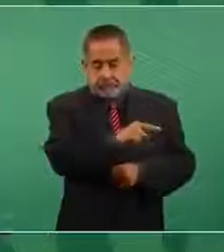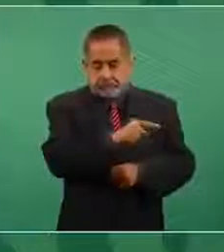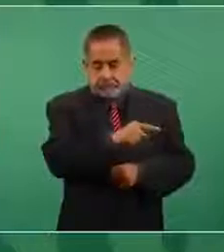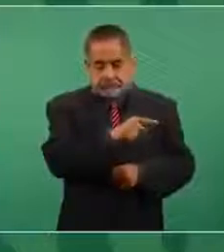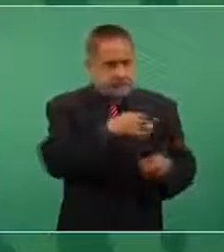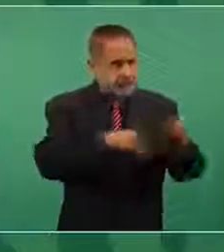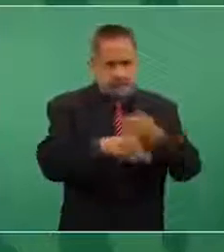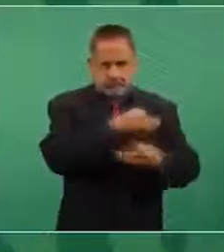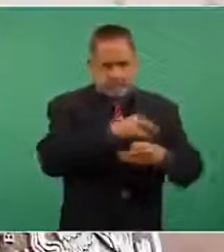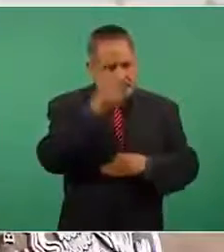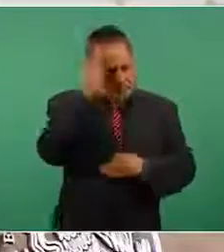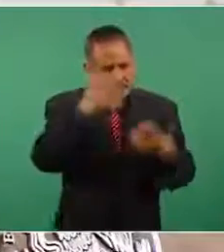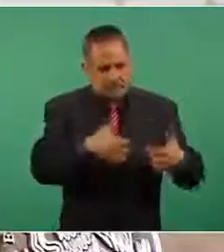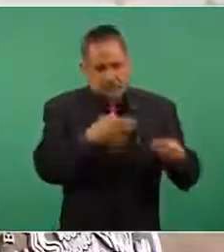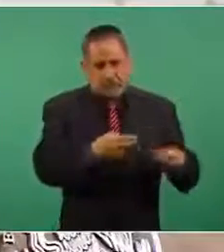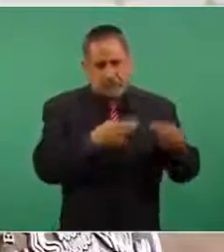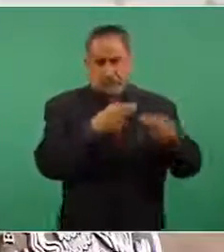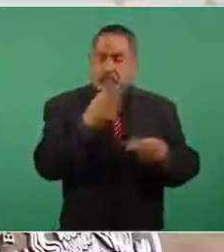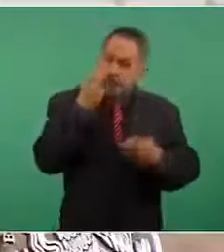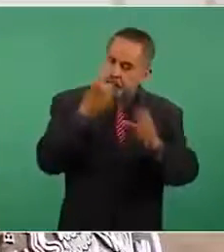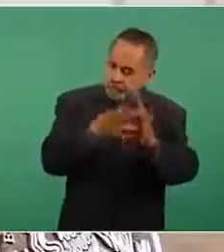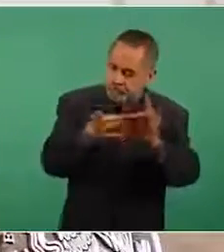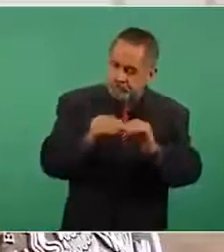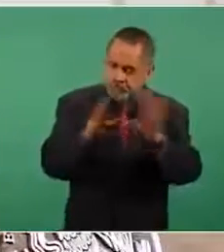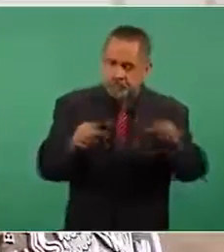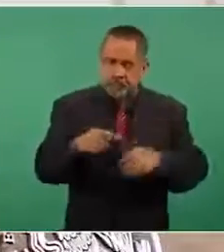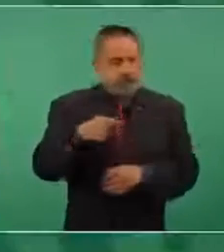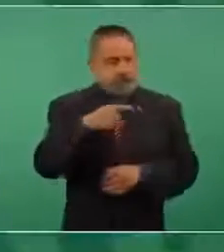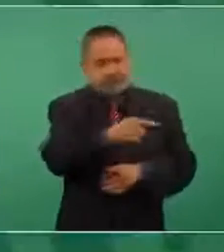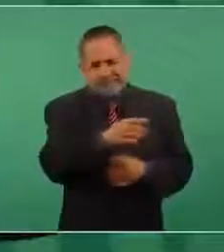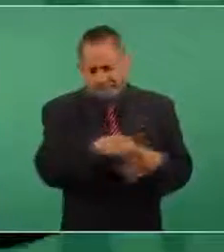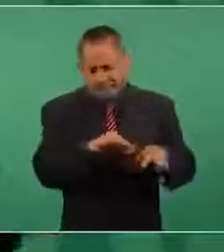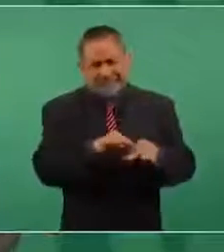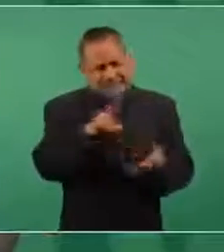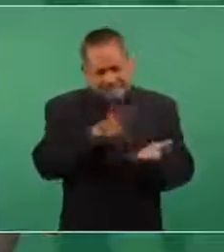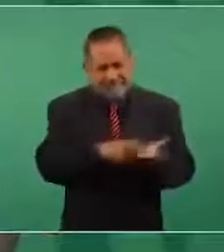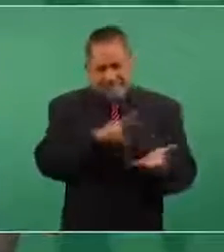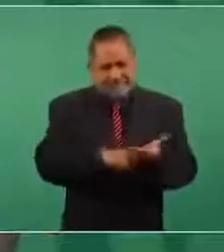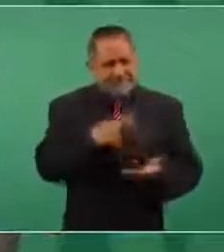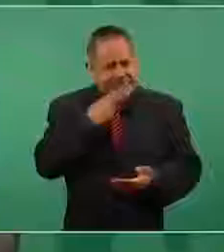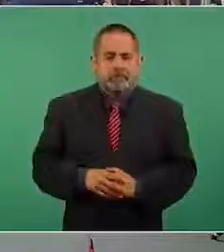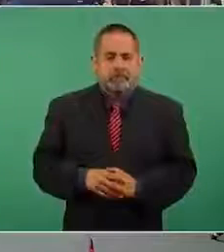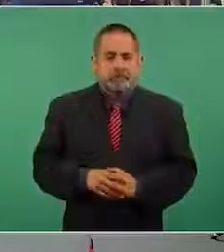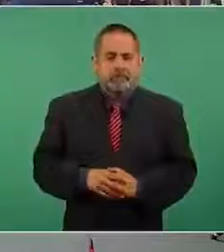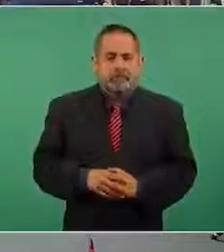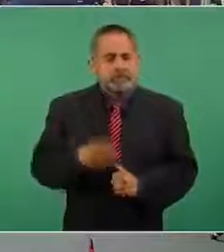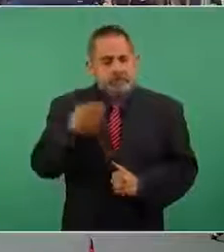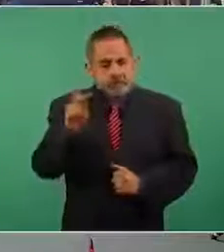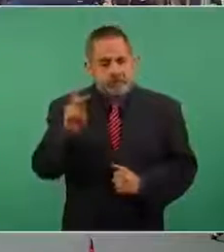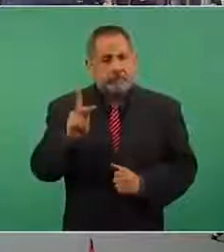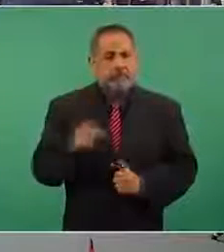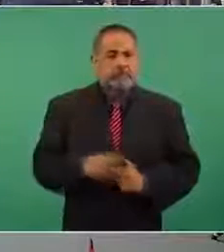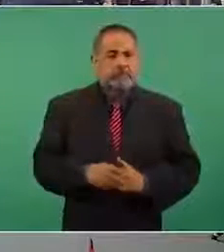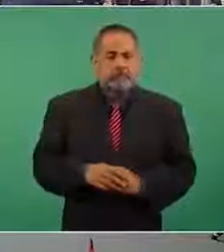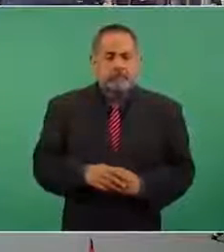todos los empresarios, además quiero aclarar que son fundamentales para el desarrollo de México, pero